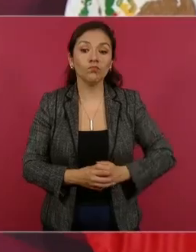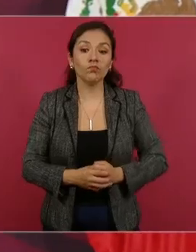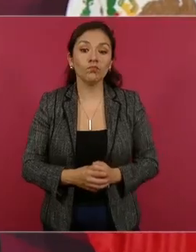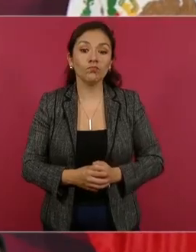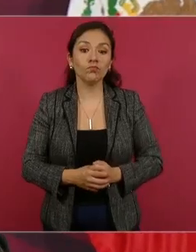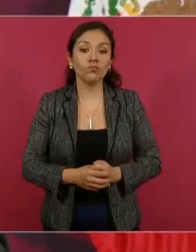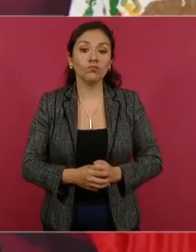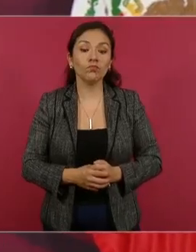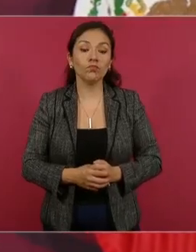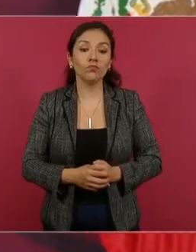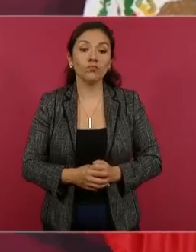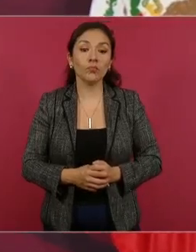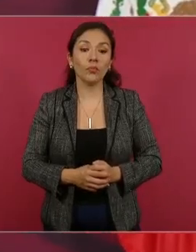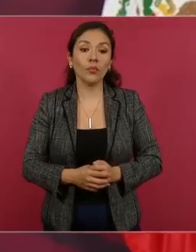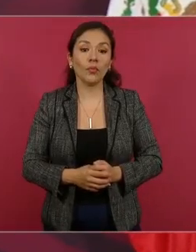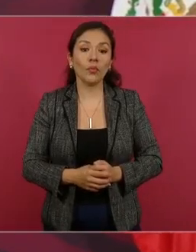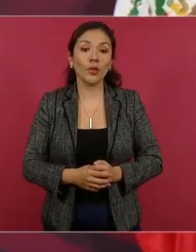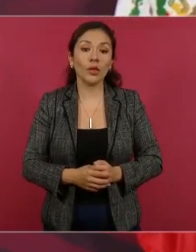decir